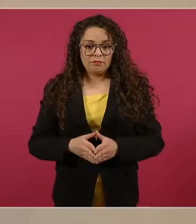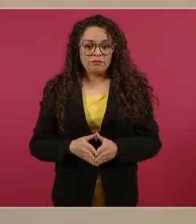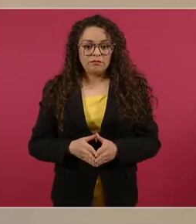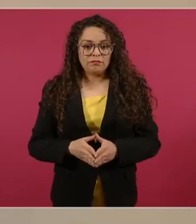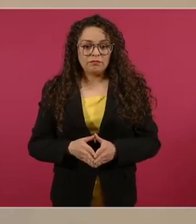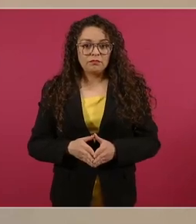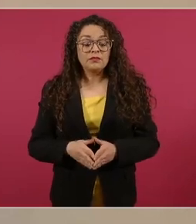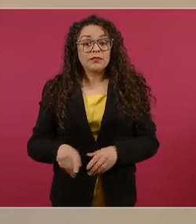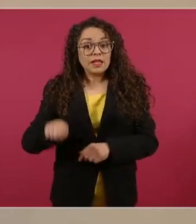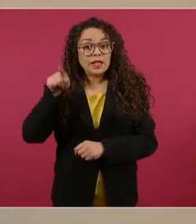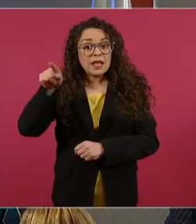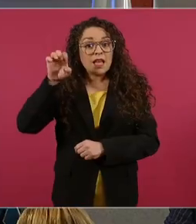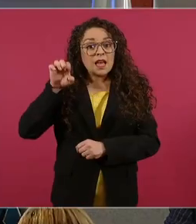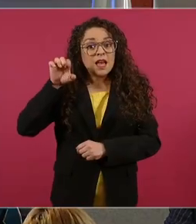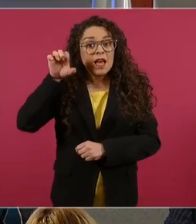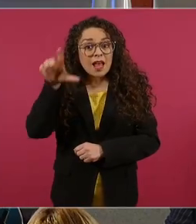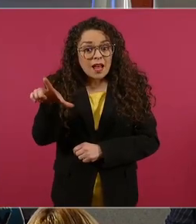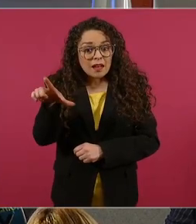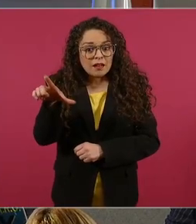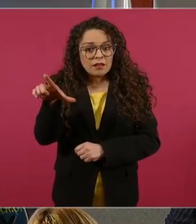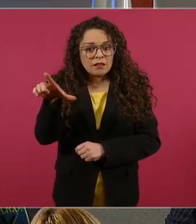a declarar,